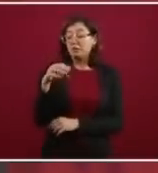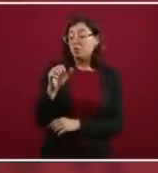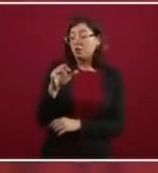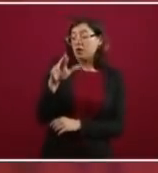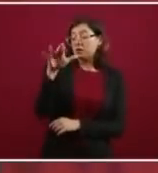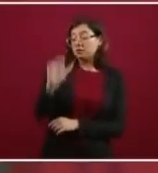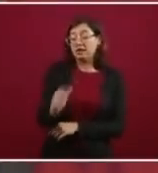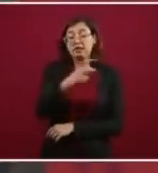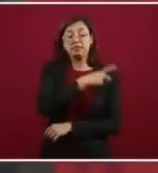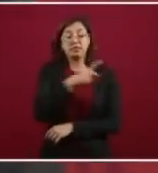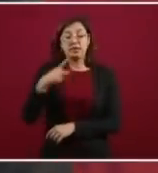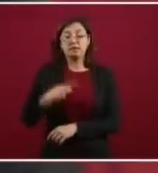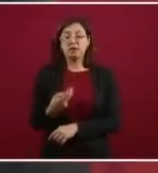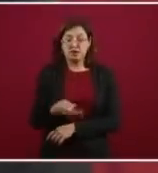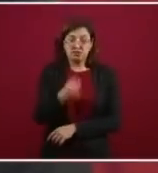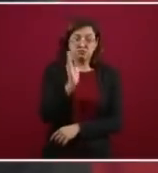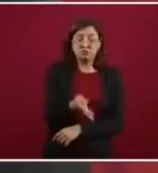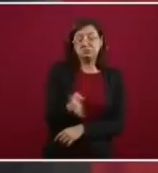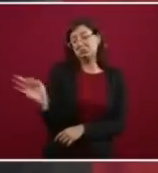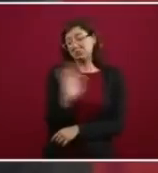aceptar la alternancia.